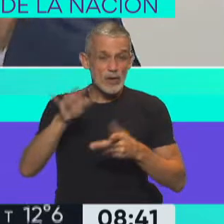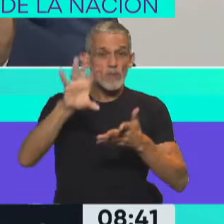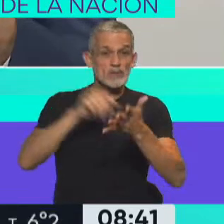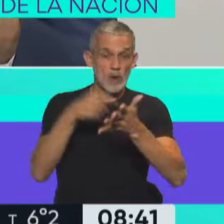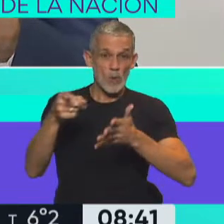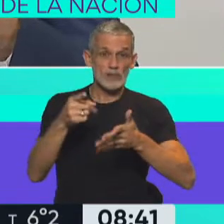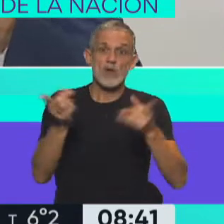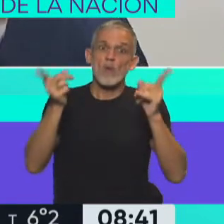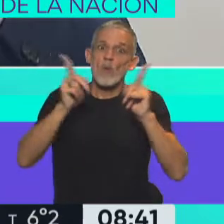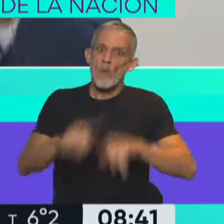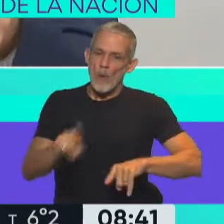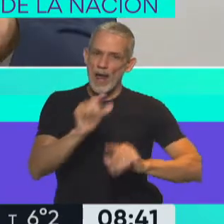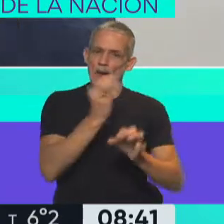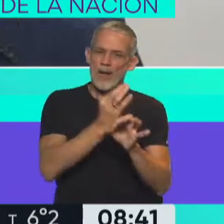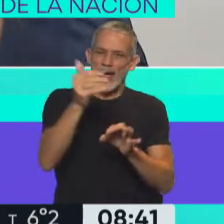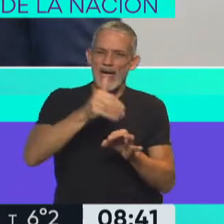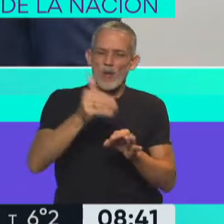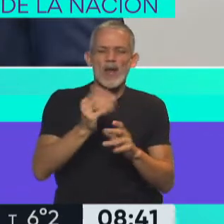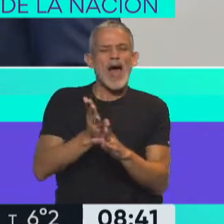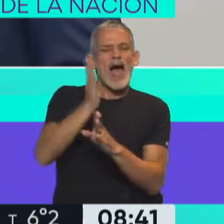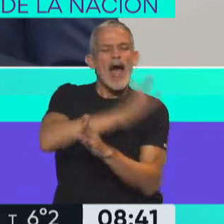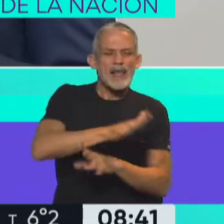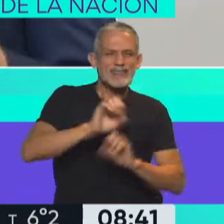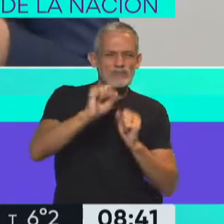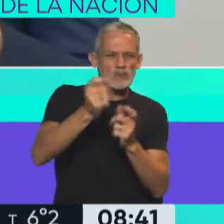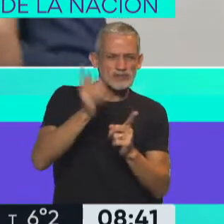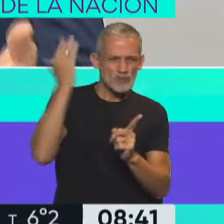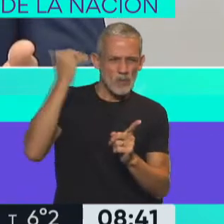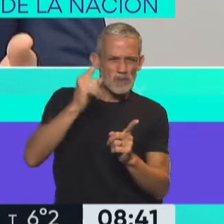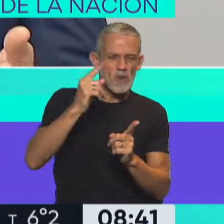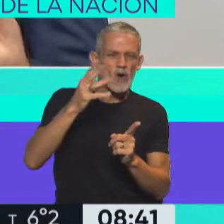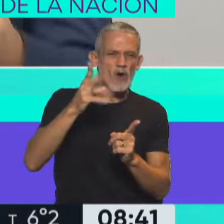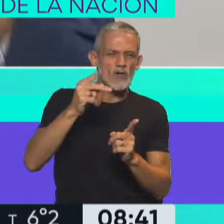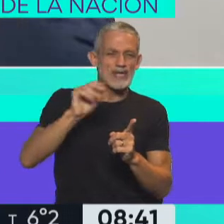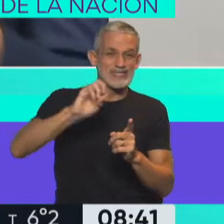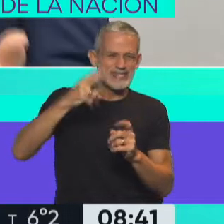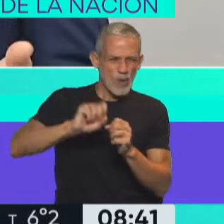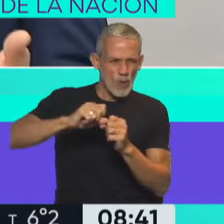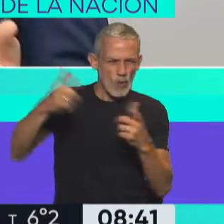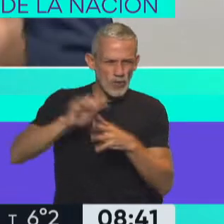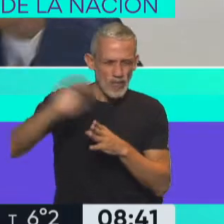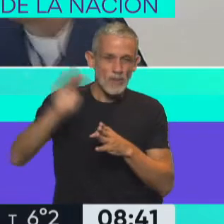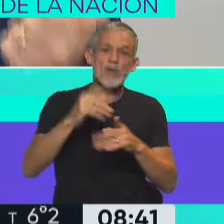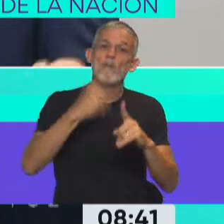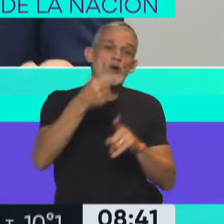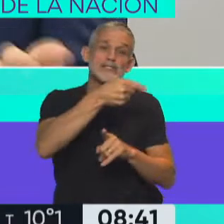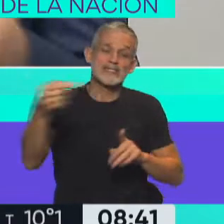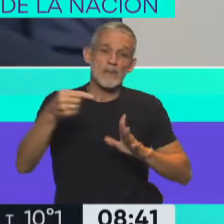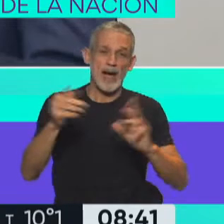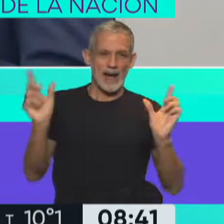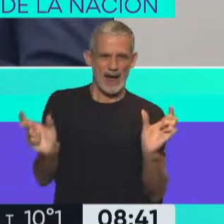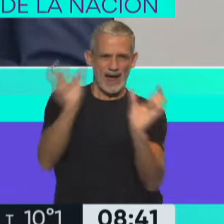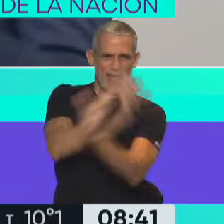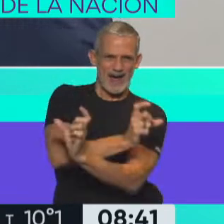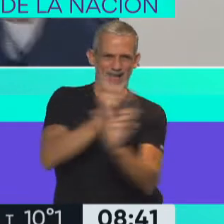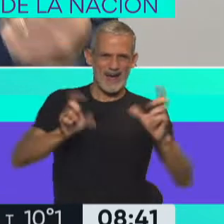en el Gran Buenos Aires, como era previo a la suspensión por el impacto de la segunda ola. Son bloques semanales. Un grupo va